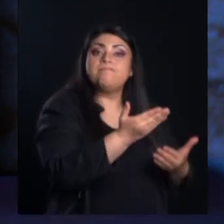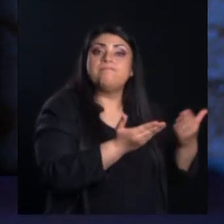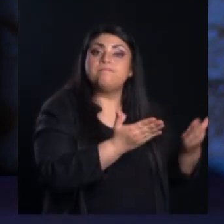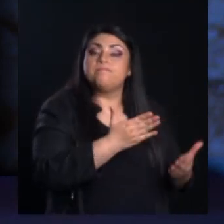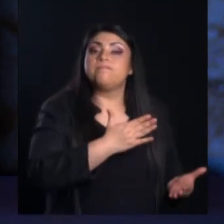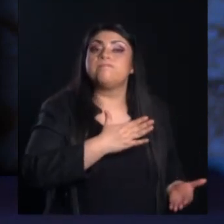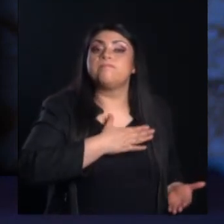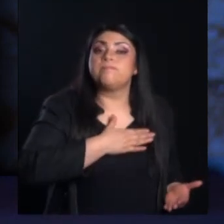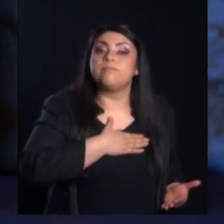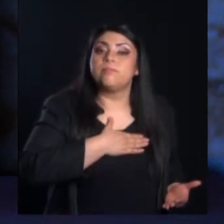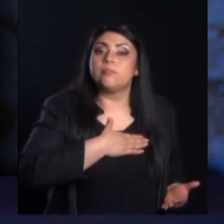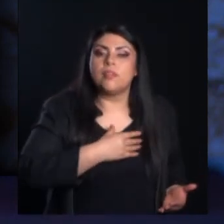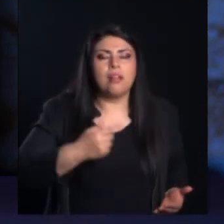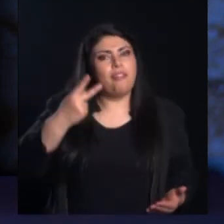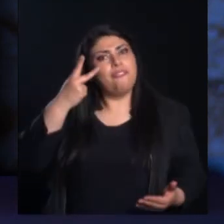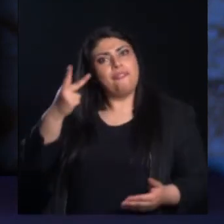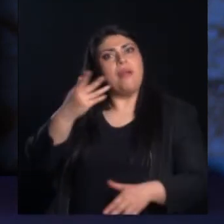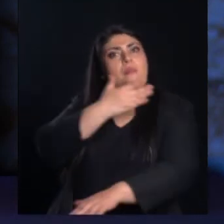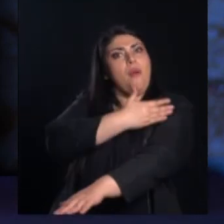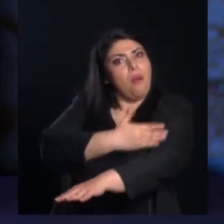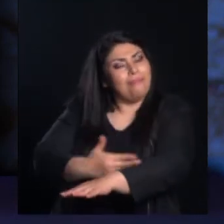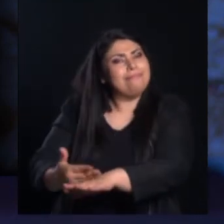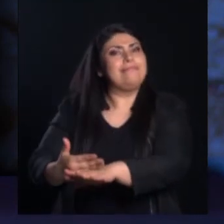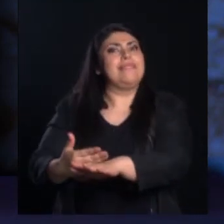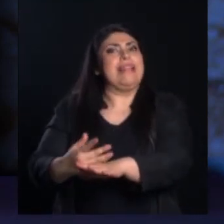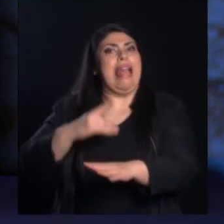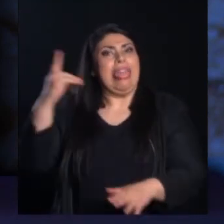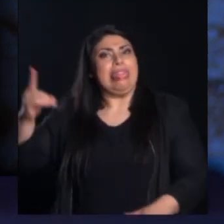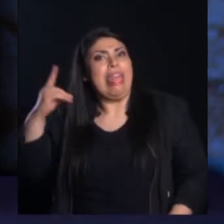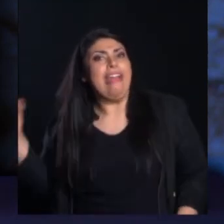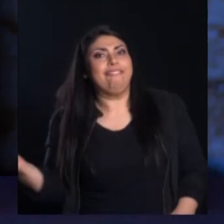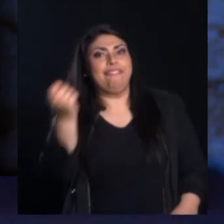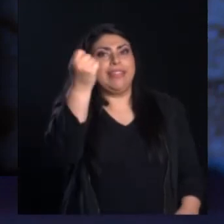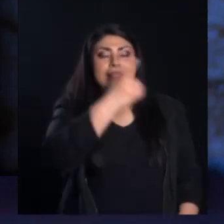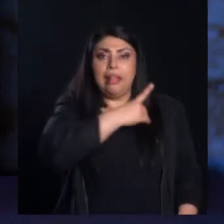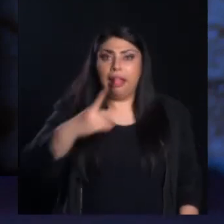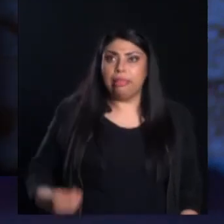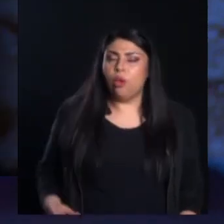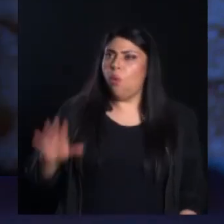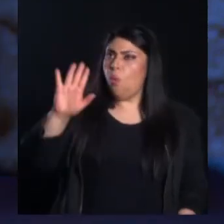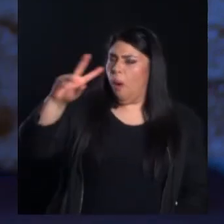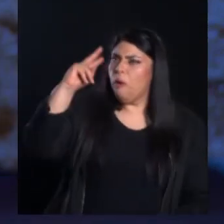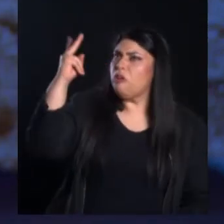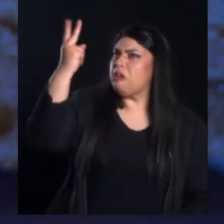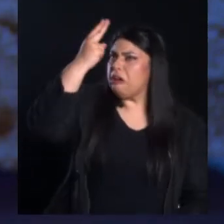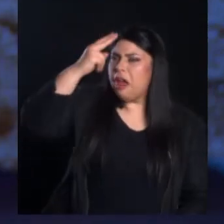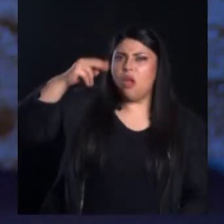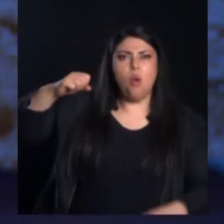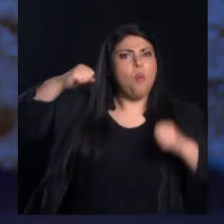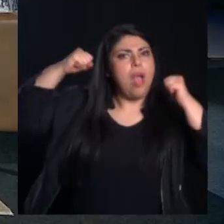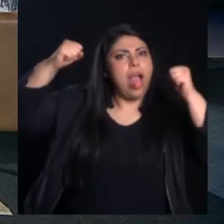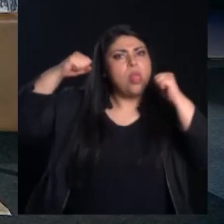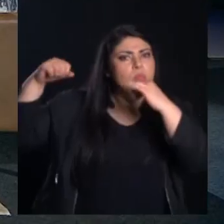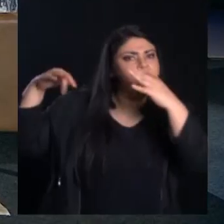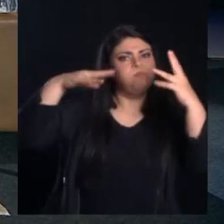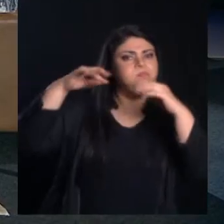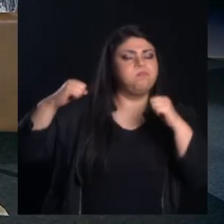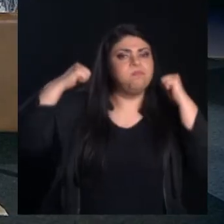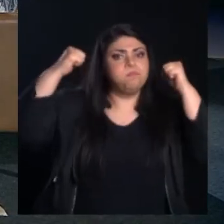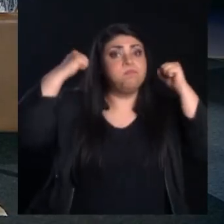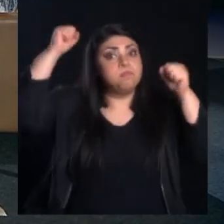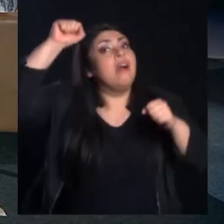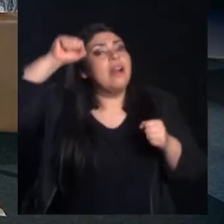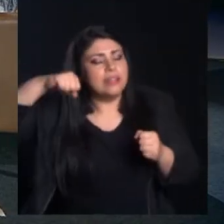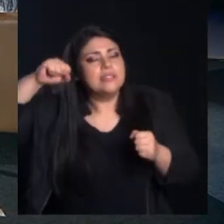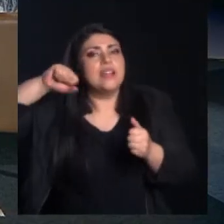cuando cuando ve la historia de la vid dices 'wow fue rey ganó muchas batallas a causas y de la